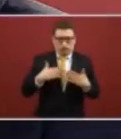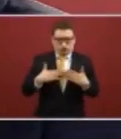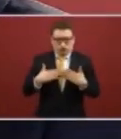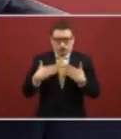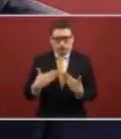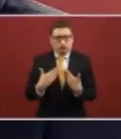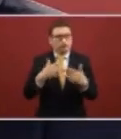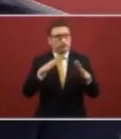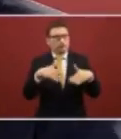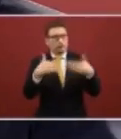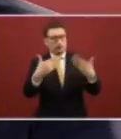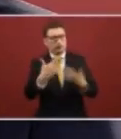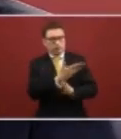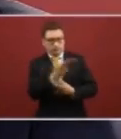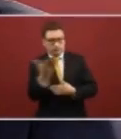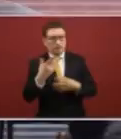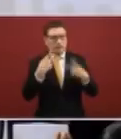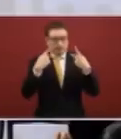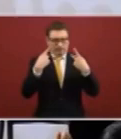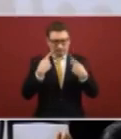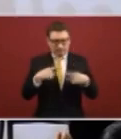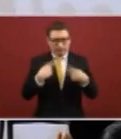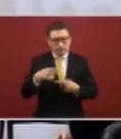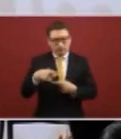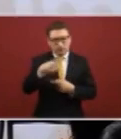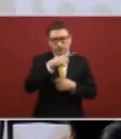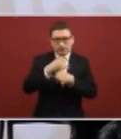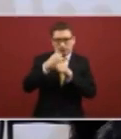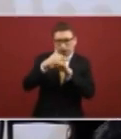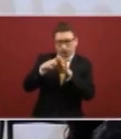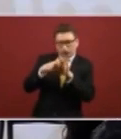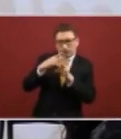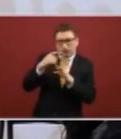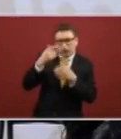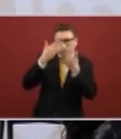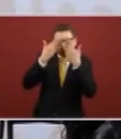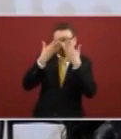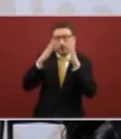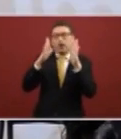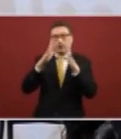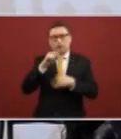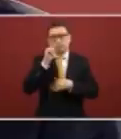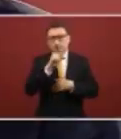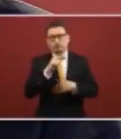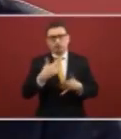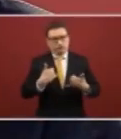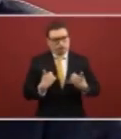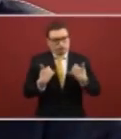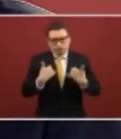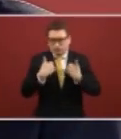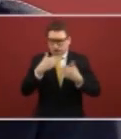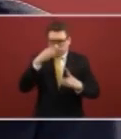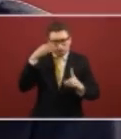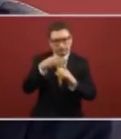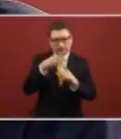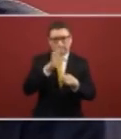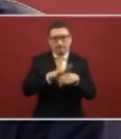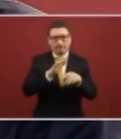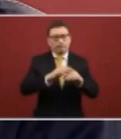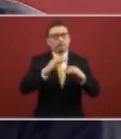En los próximos días se dará a conocer la conformación del instituto para devolverle al pueblo lo robado, organismo que se dedicará